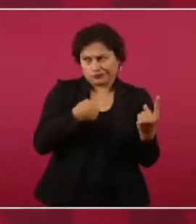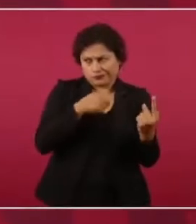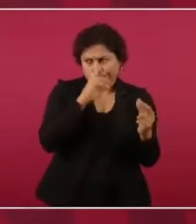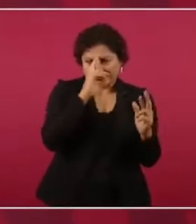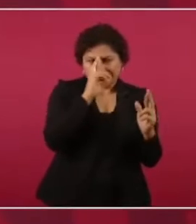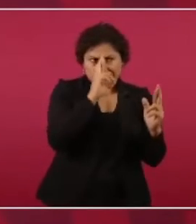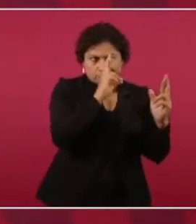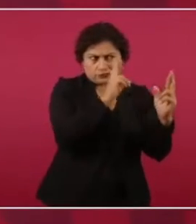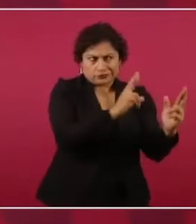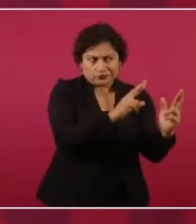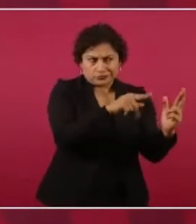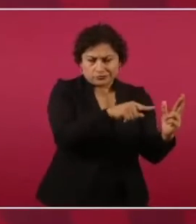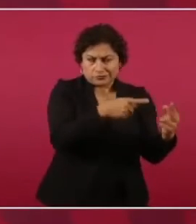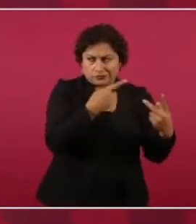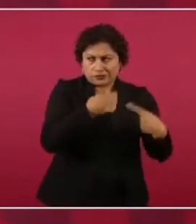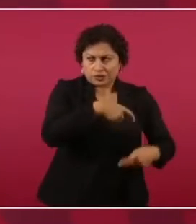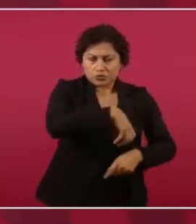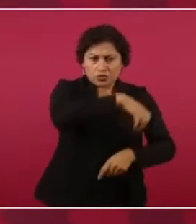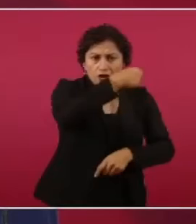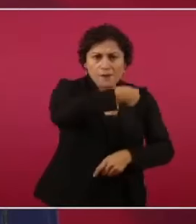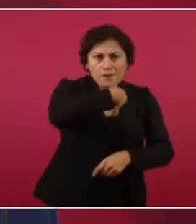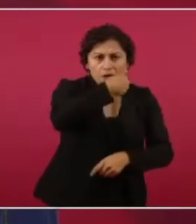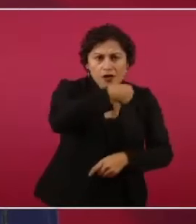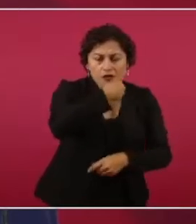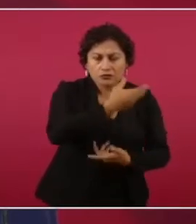a la gente mayor.